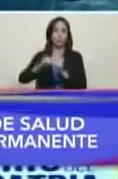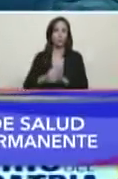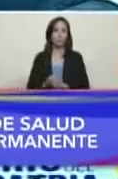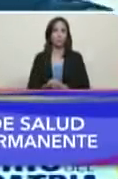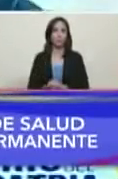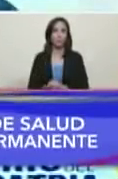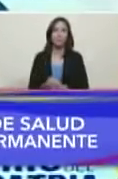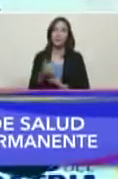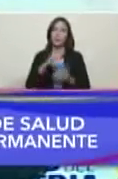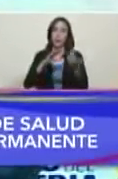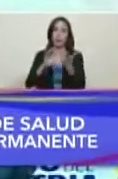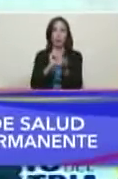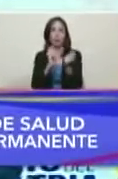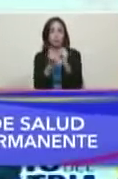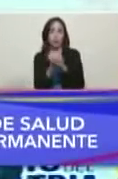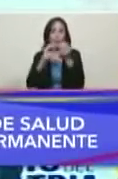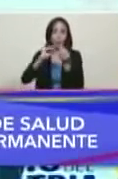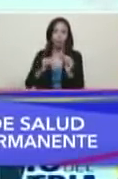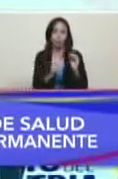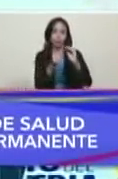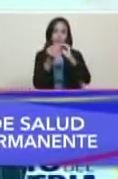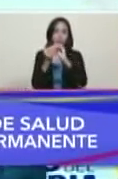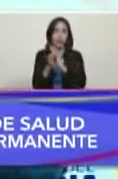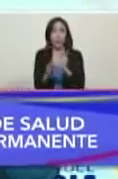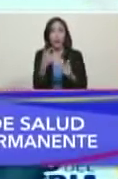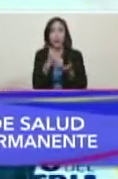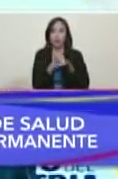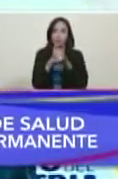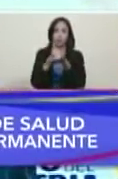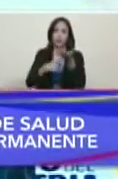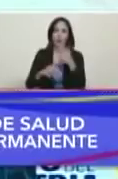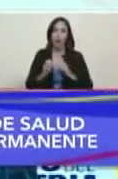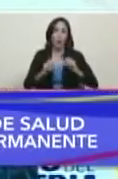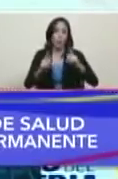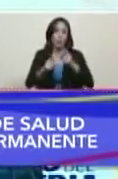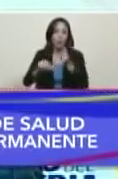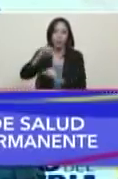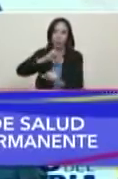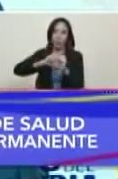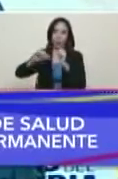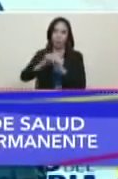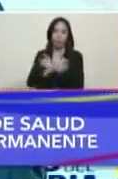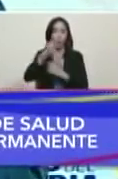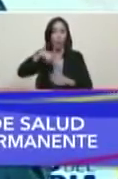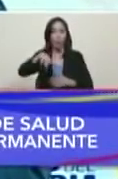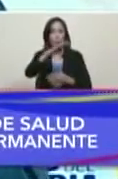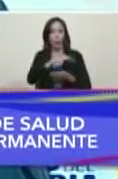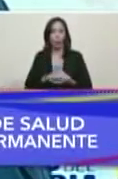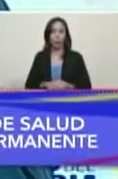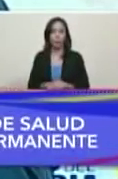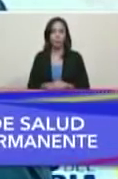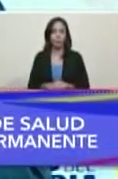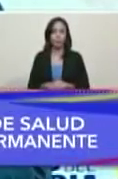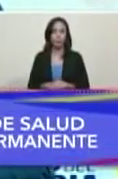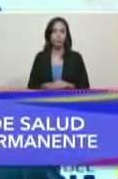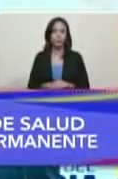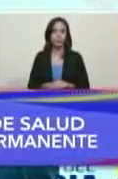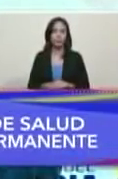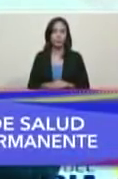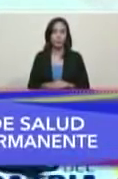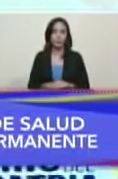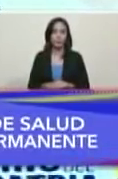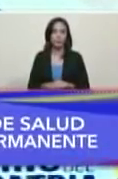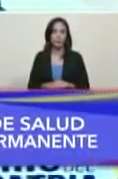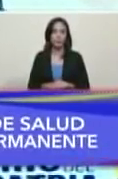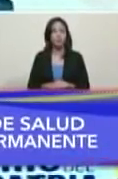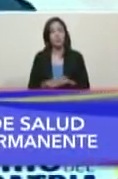afinando, mejorando, para darle a nuestro pueblo todas las oportunidades, a nuestro pueblo amado y a los